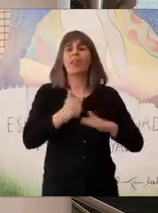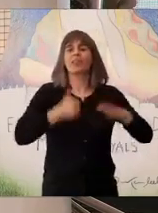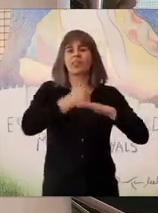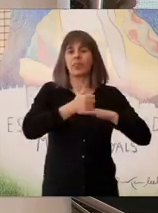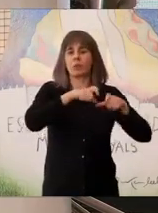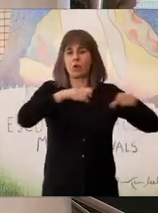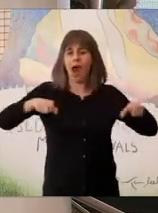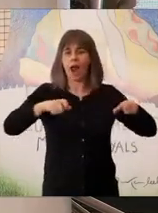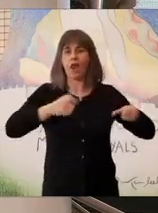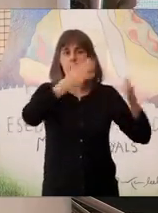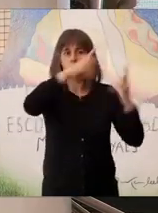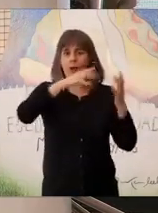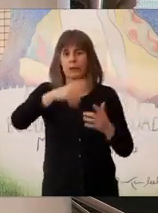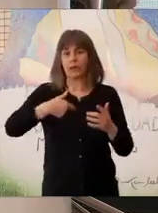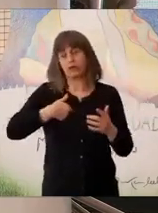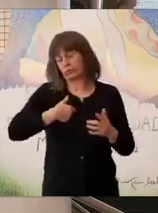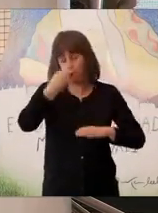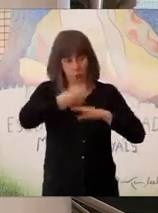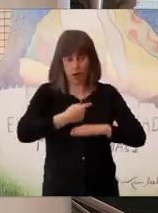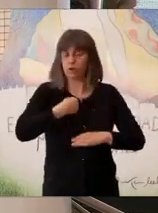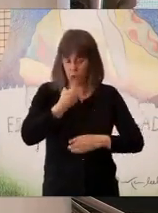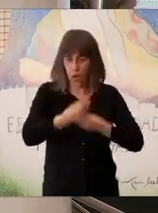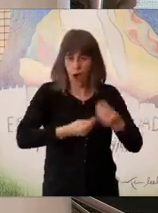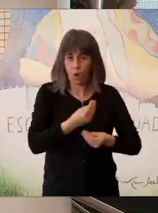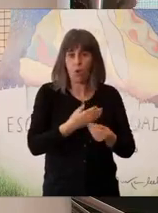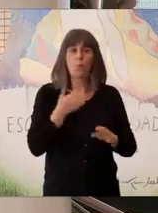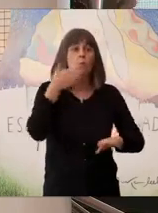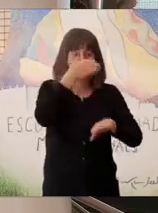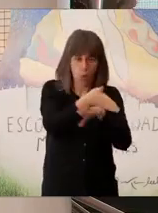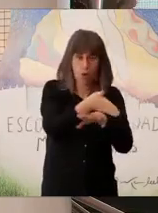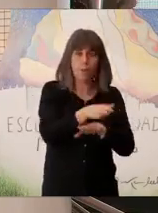hago, voy, pero posiblemente